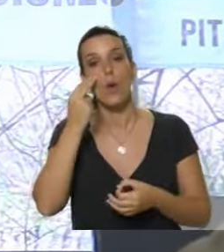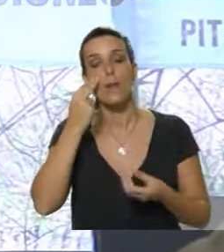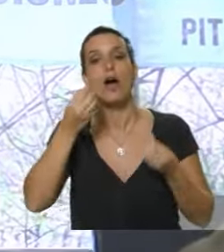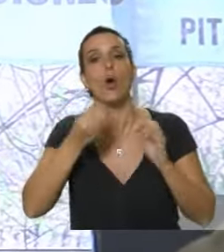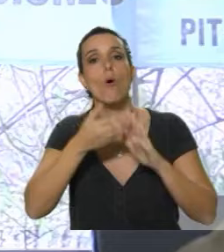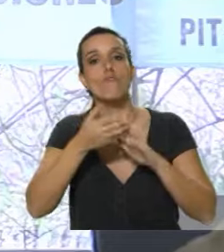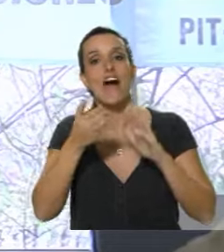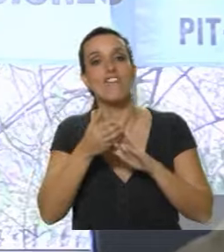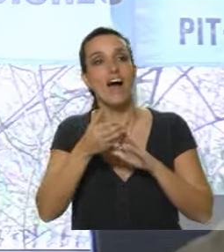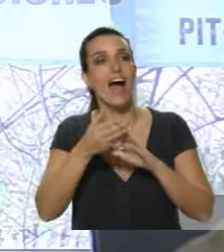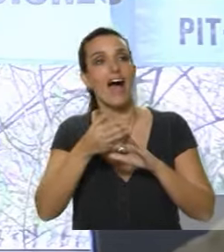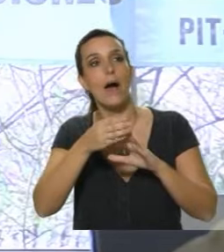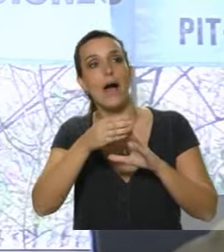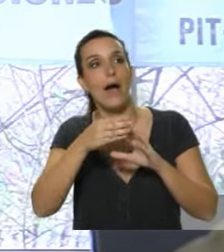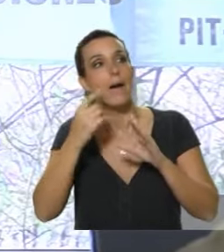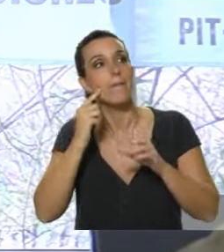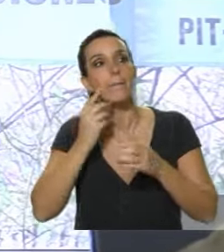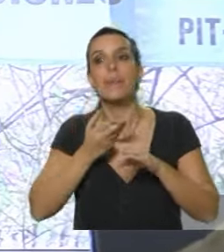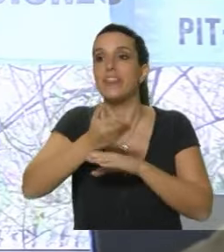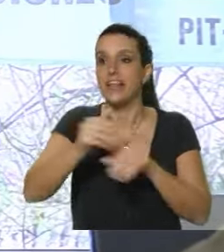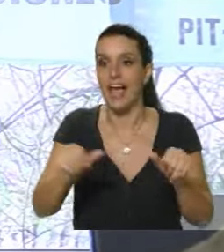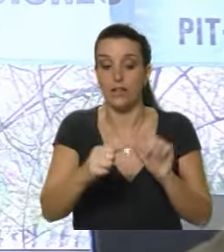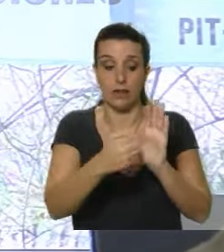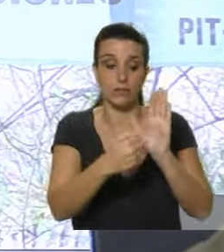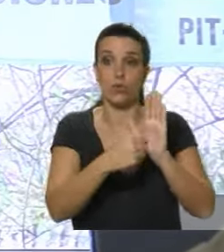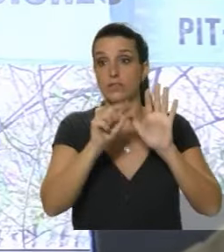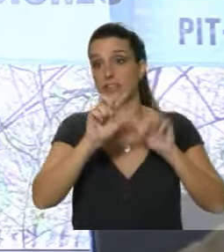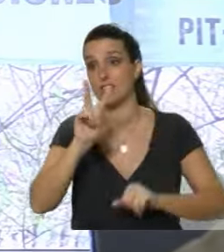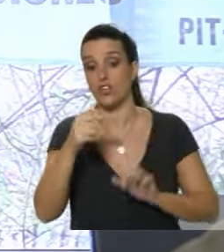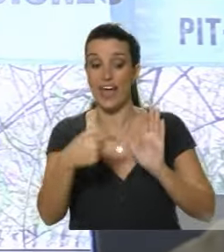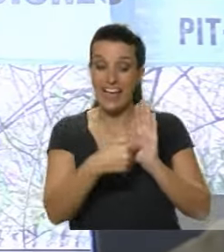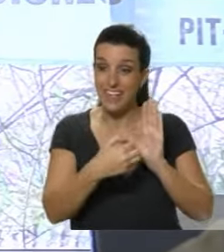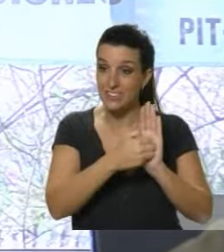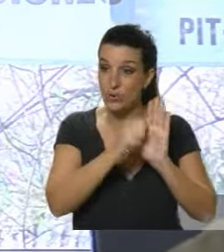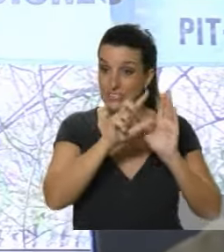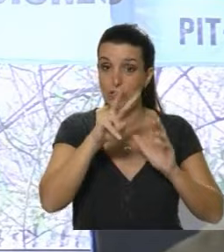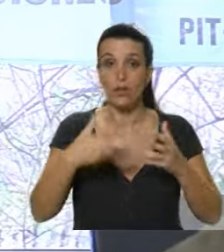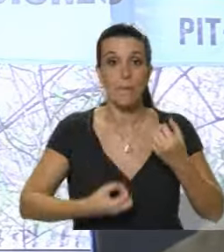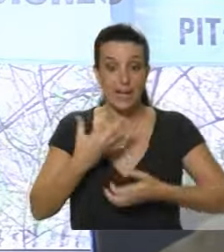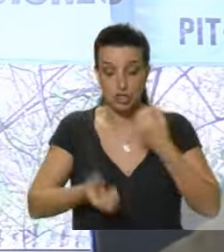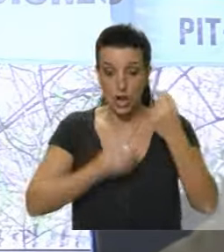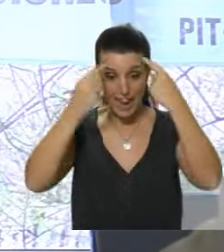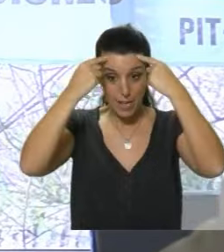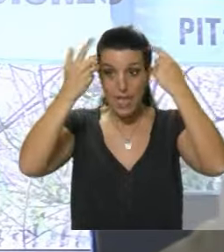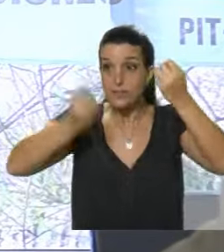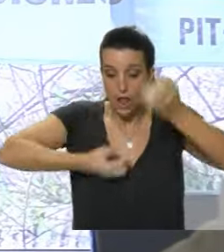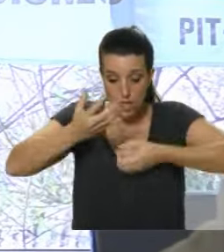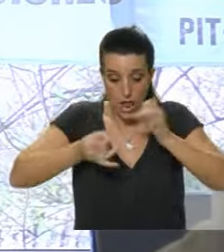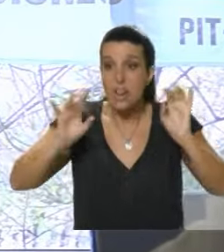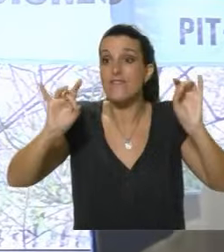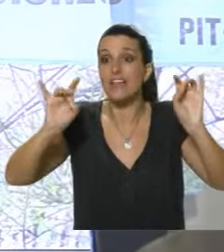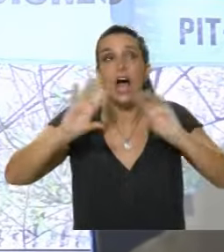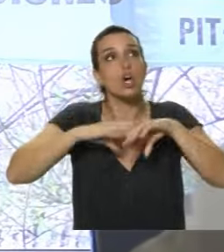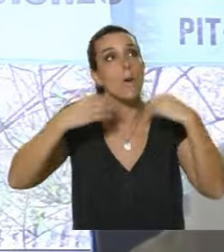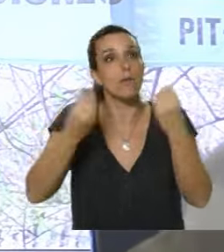que tienen y el archicitado artículo 72 que plantea una limitación a la libertad de expresión del pensamiento, que es la única libertad plena y